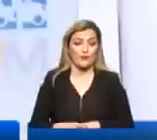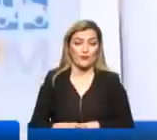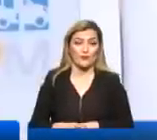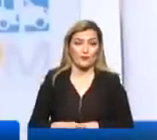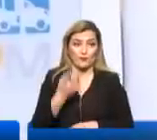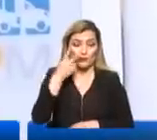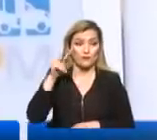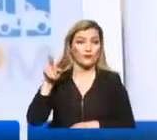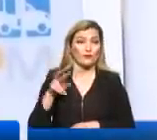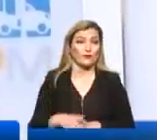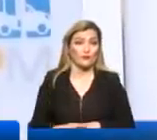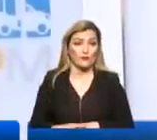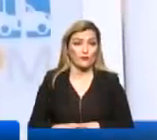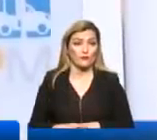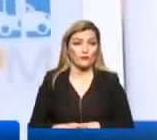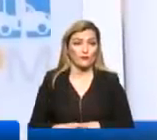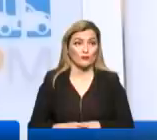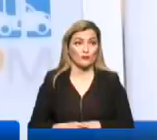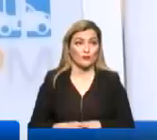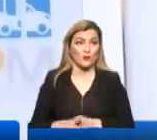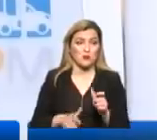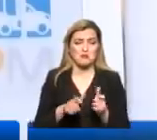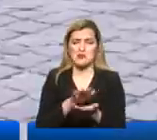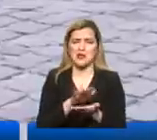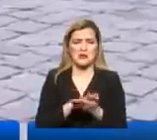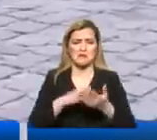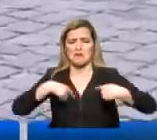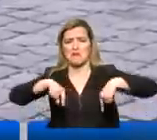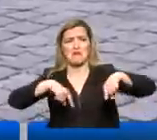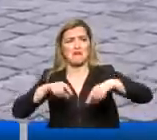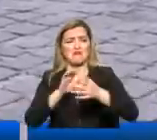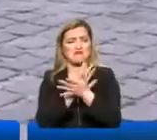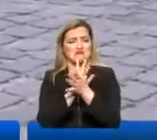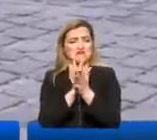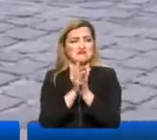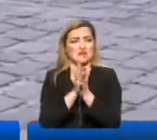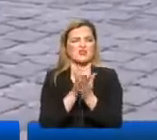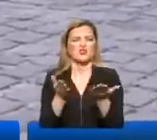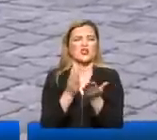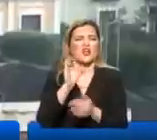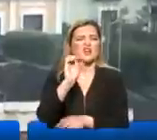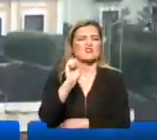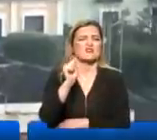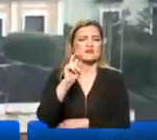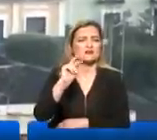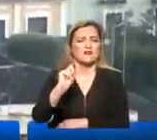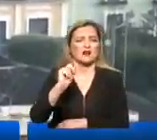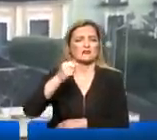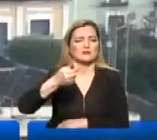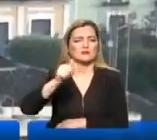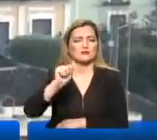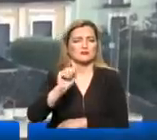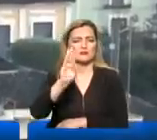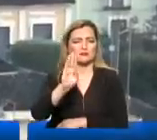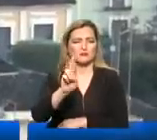observar en las imágenes, no existe mayor movimiento en el casco central de San Gabriel Cabecera Cantonal de Montúfar.